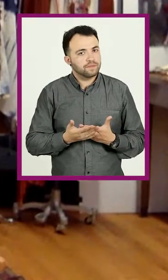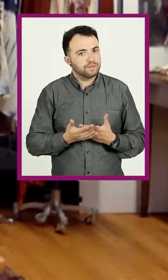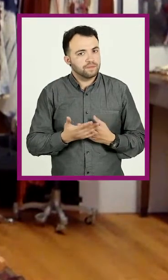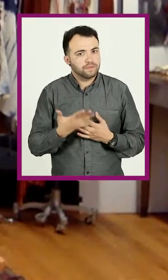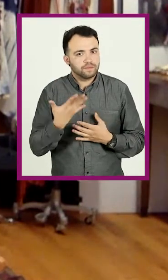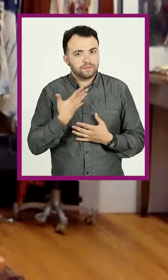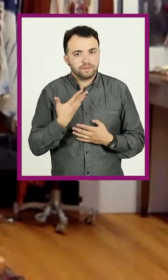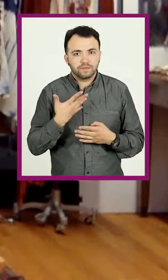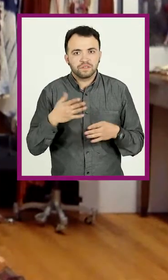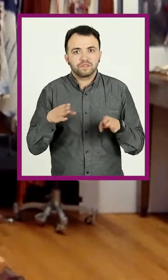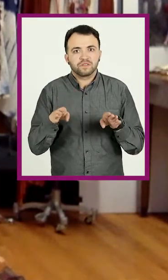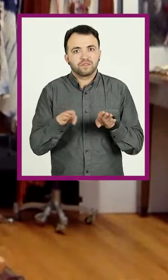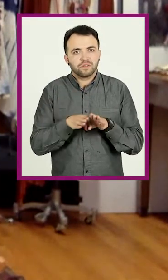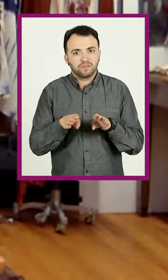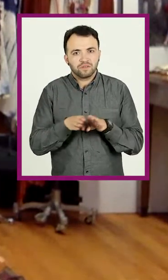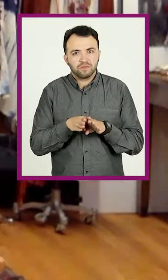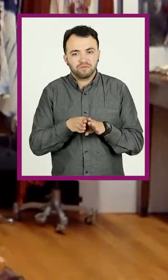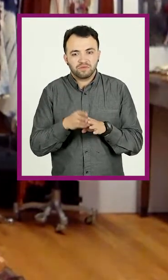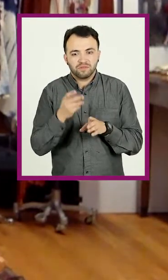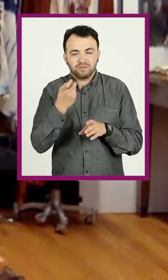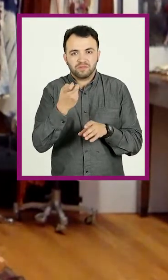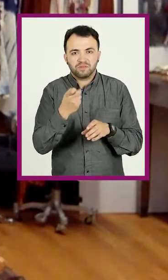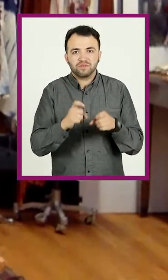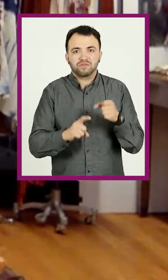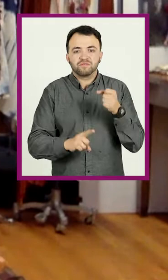contribuido mucho a este problema,